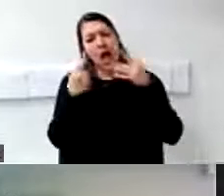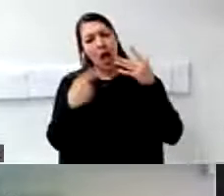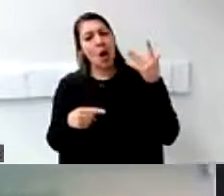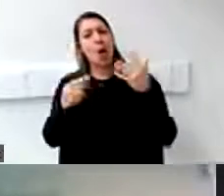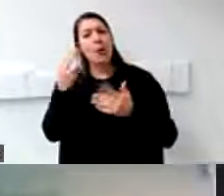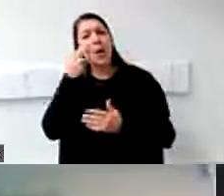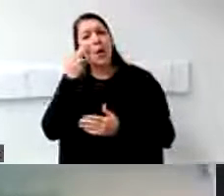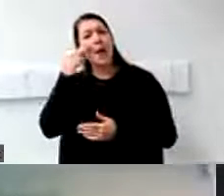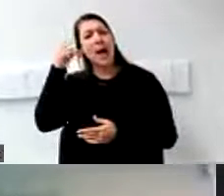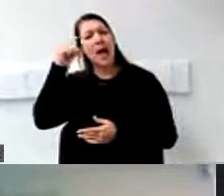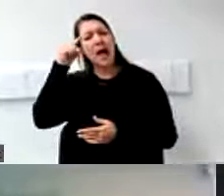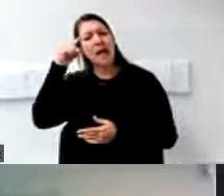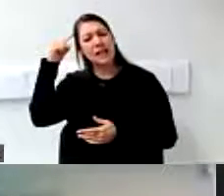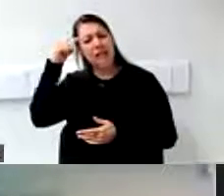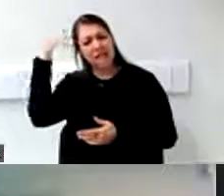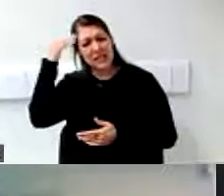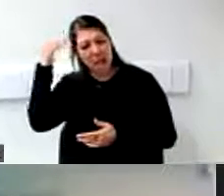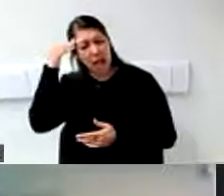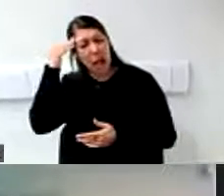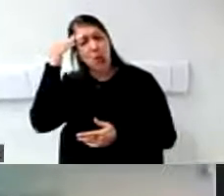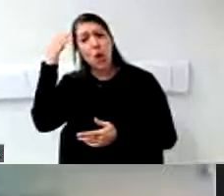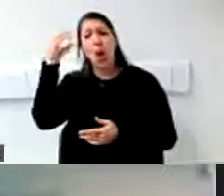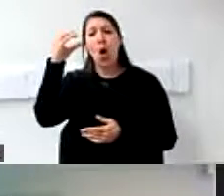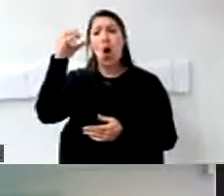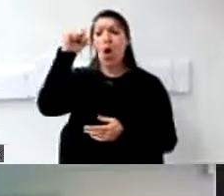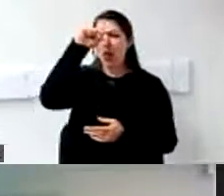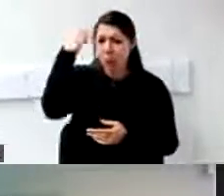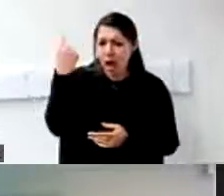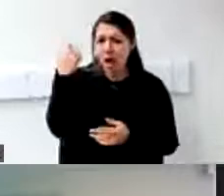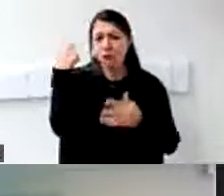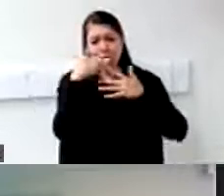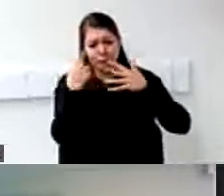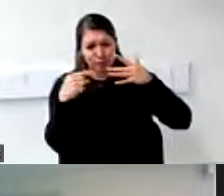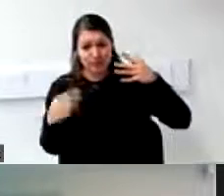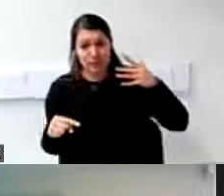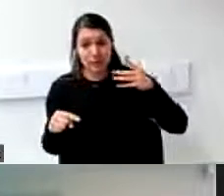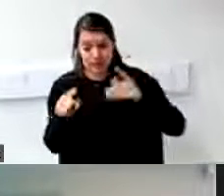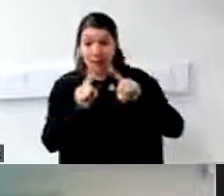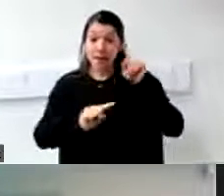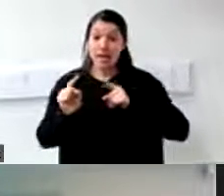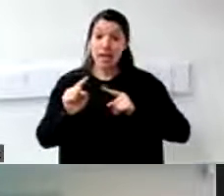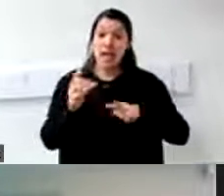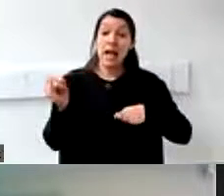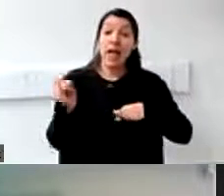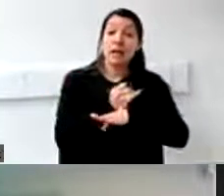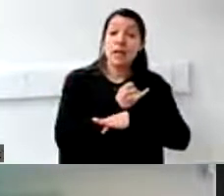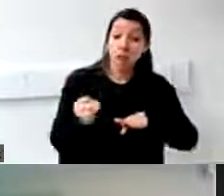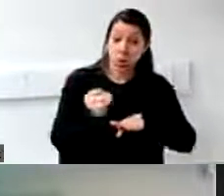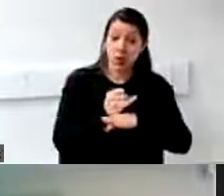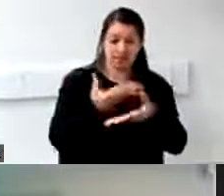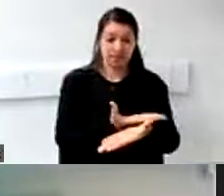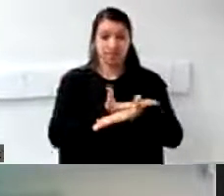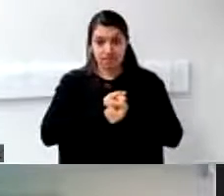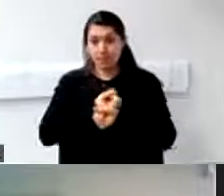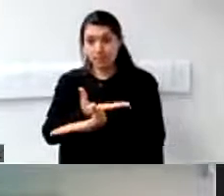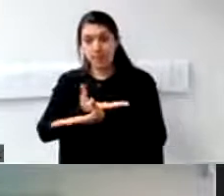con pacientes con síndrome de Down y muchas cosas, que a veces nos apoyan las instituciones, por ejemplo, Prisma y eso,